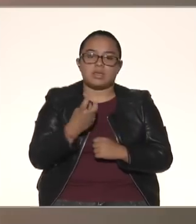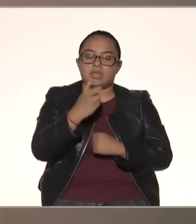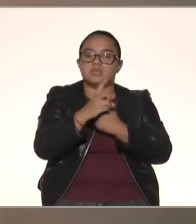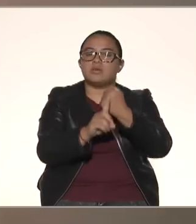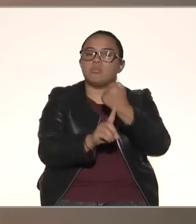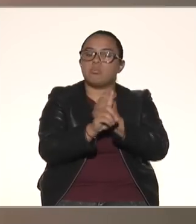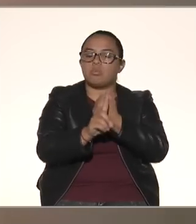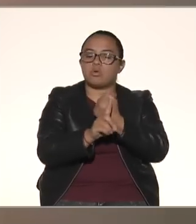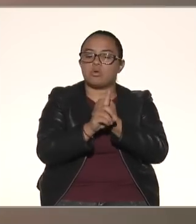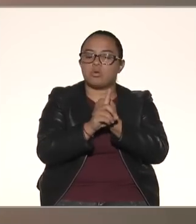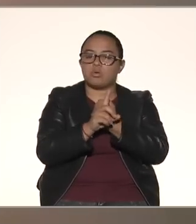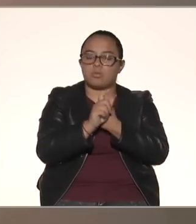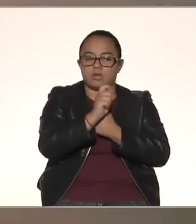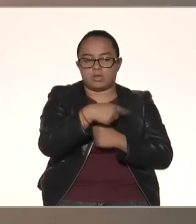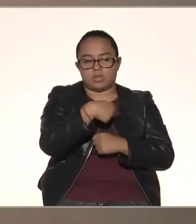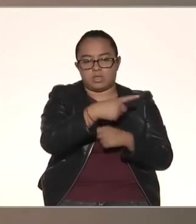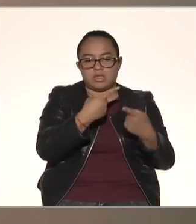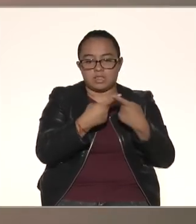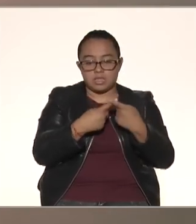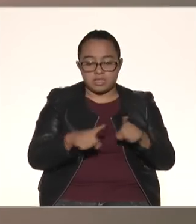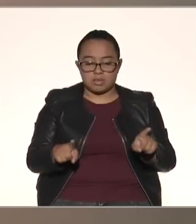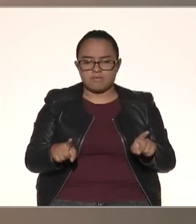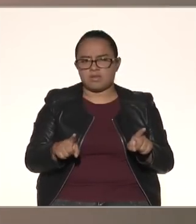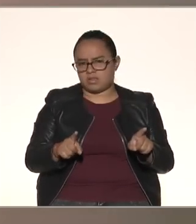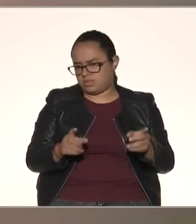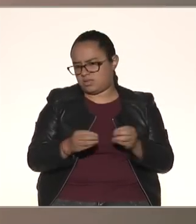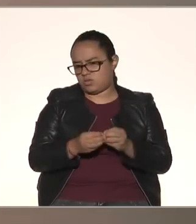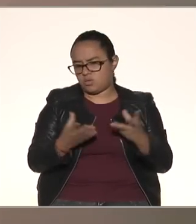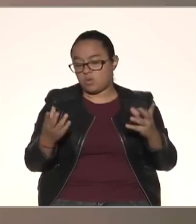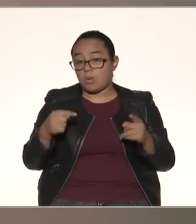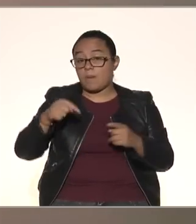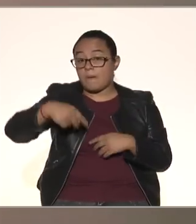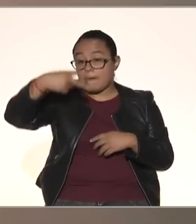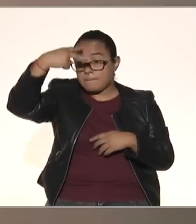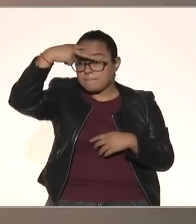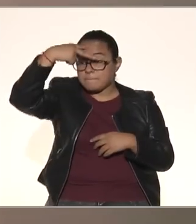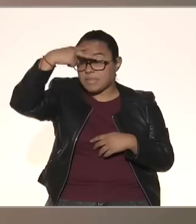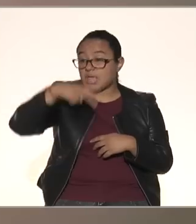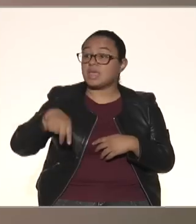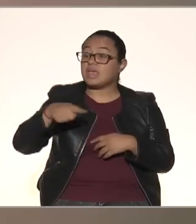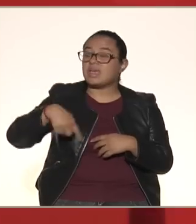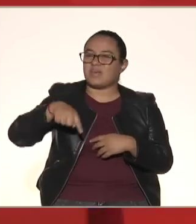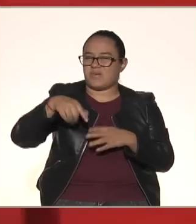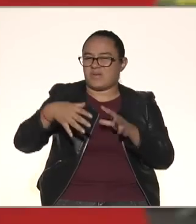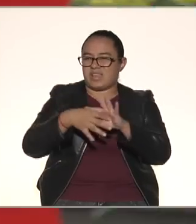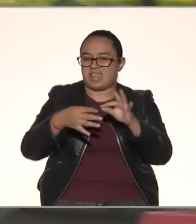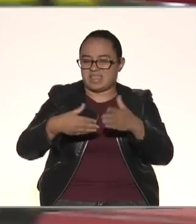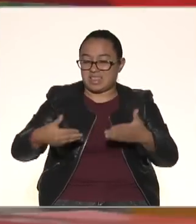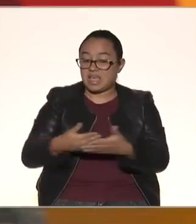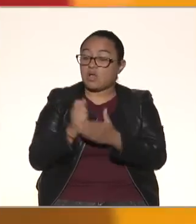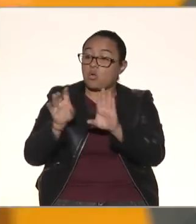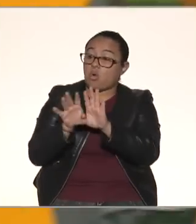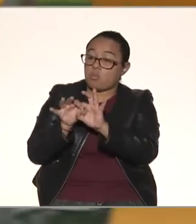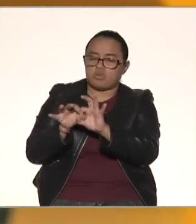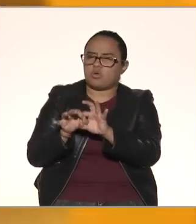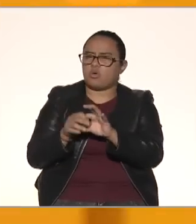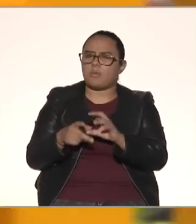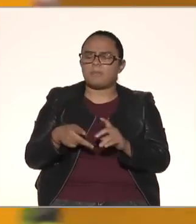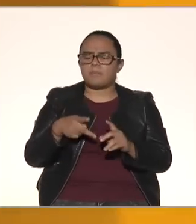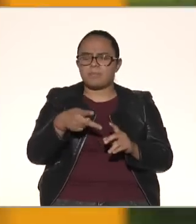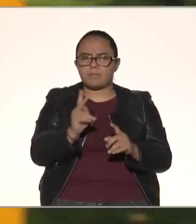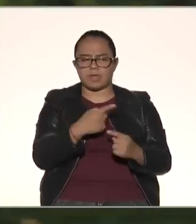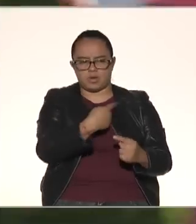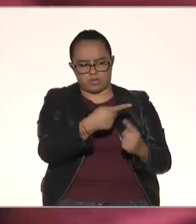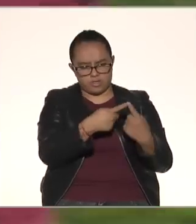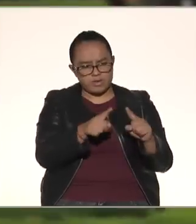bien. Somos diferentes, es obvio, dicen en México que no nacimos pegados, también es cierto, pero si decidimos hacer una vida en común en